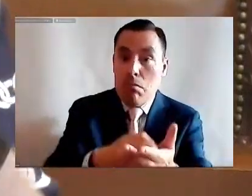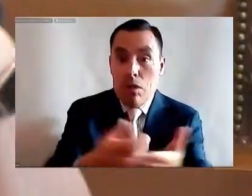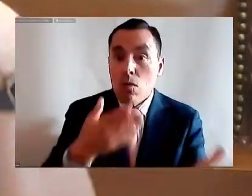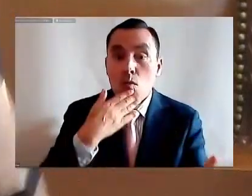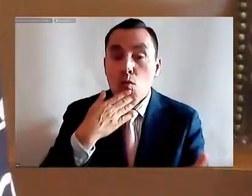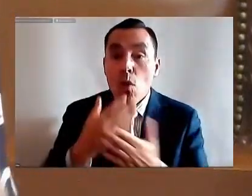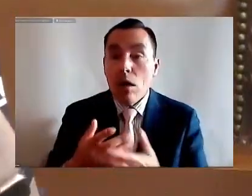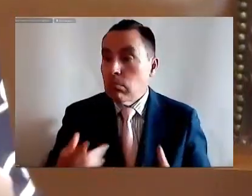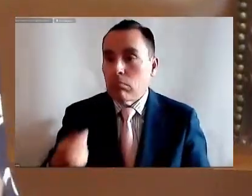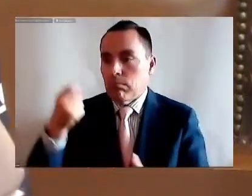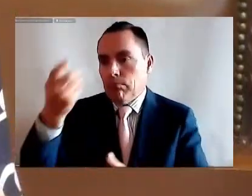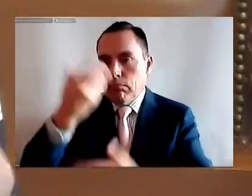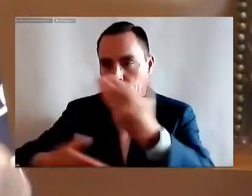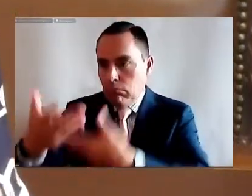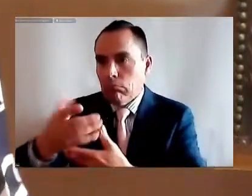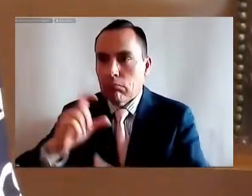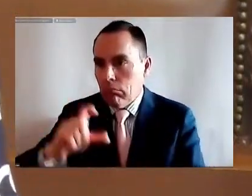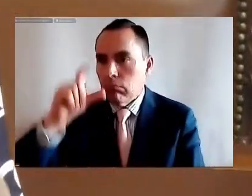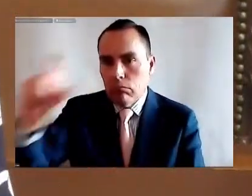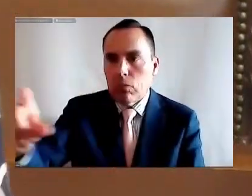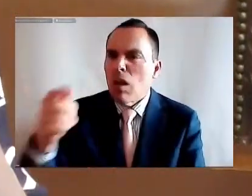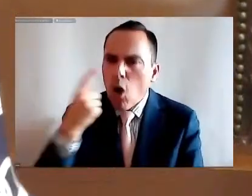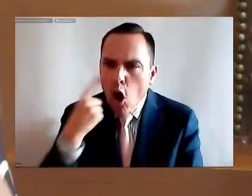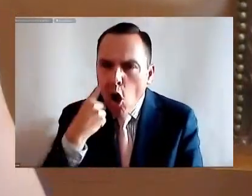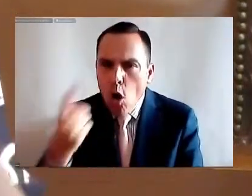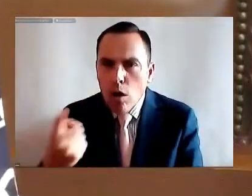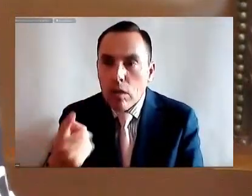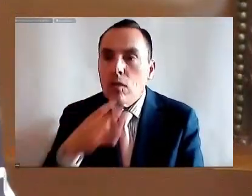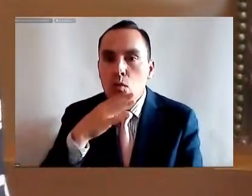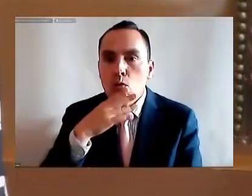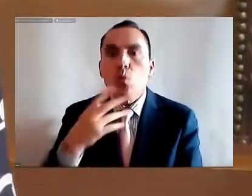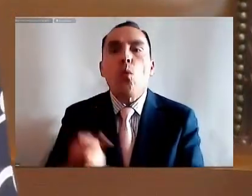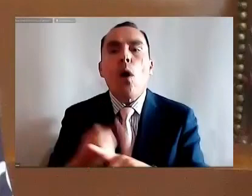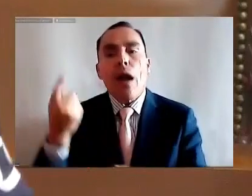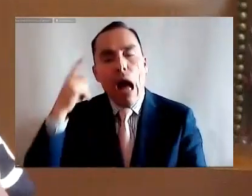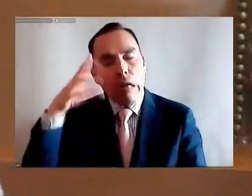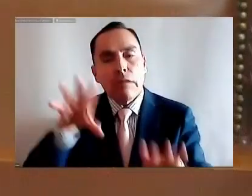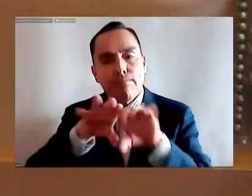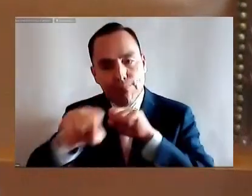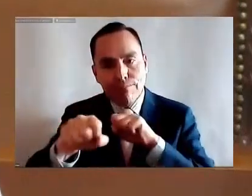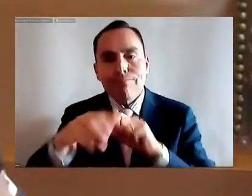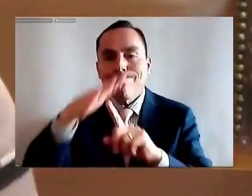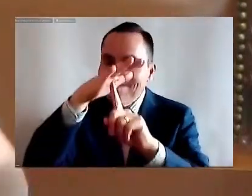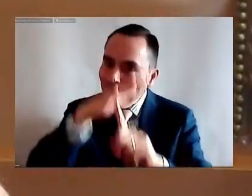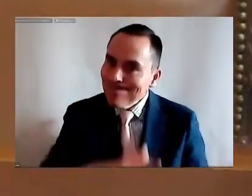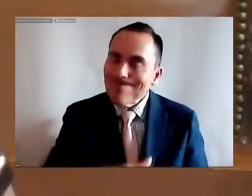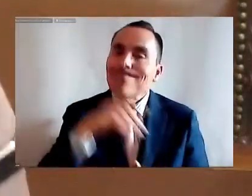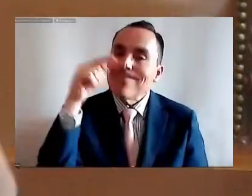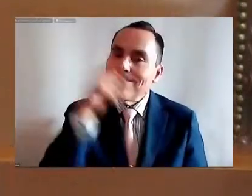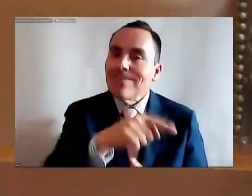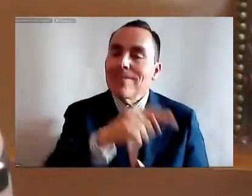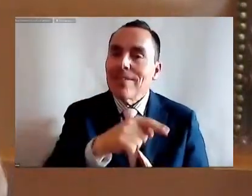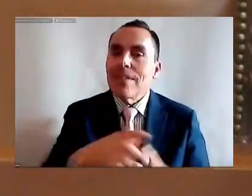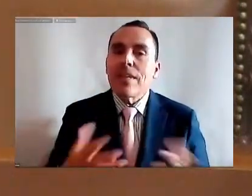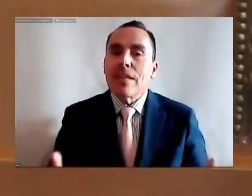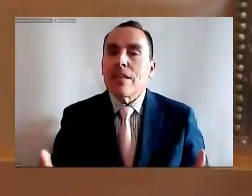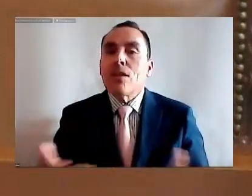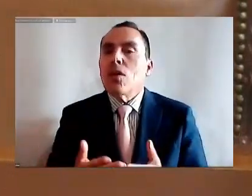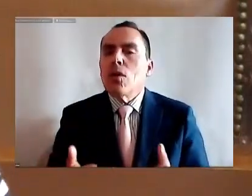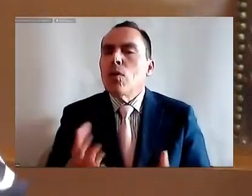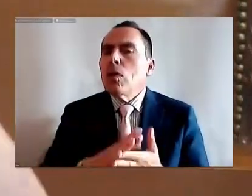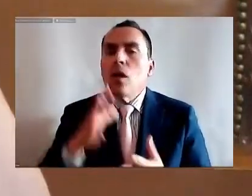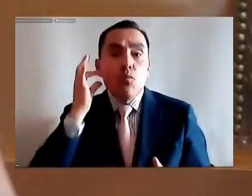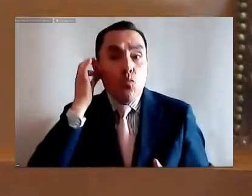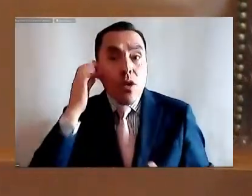moral, reconocer que lo que hay aquí es una vulneración a un interés específico, que es precisamente, y de nuevo, porque al derecho a la responsabilidad le cuesta